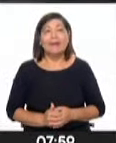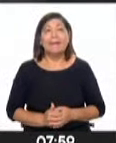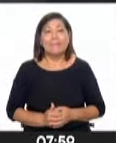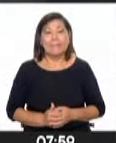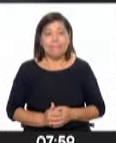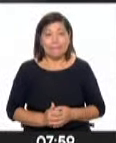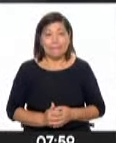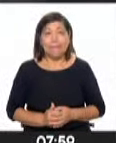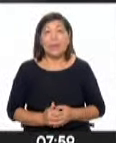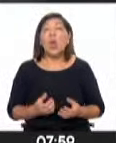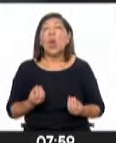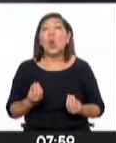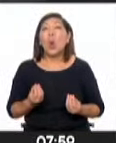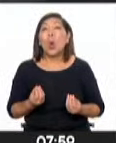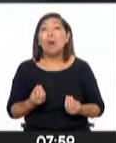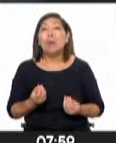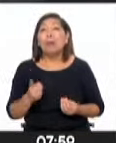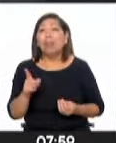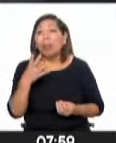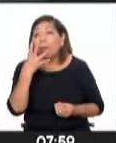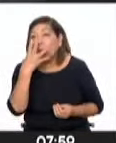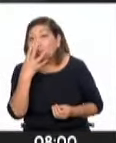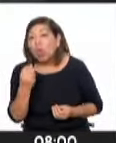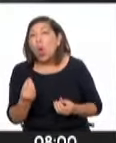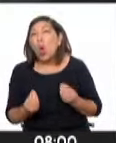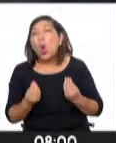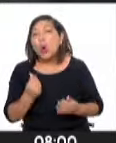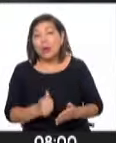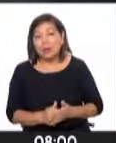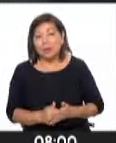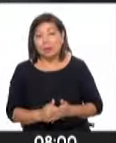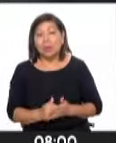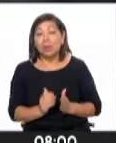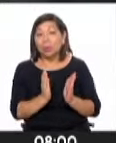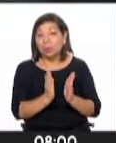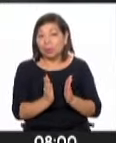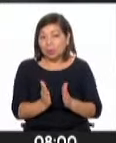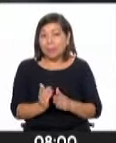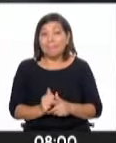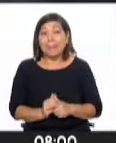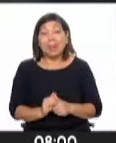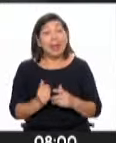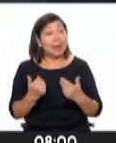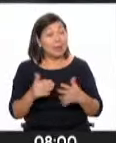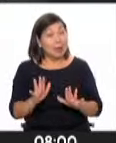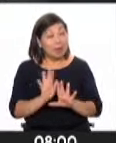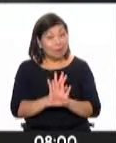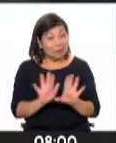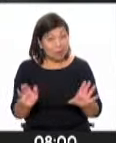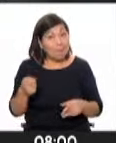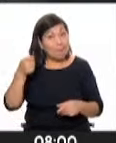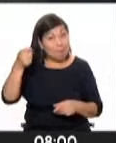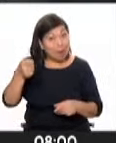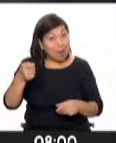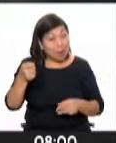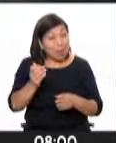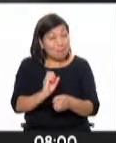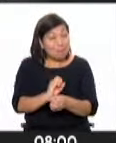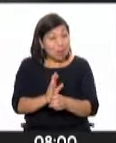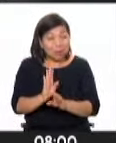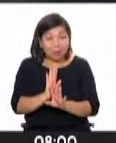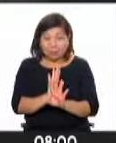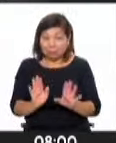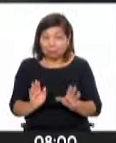Gracias. ¿Cómo evitar caer en estas tentaciones? La primera es intentar arreglar mi historial crediticio. O sea, si ya dejé de pagarle por la pandemia al banco, a la